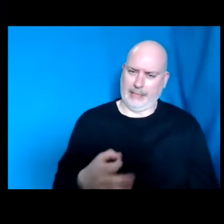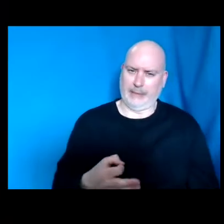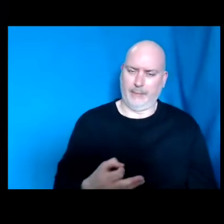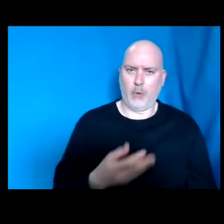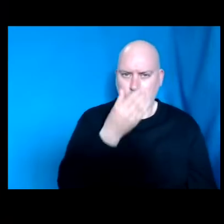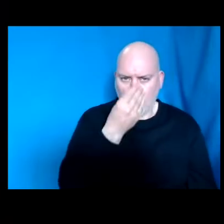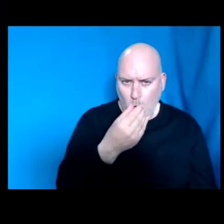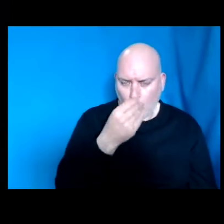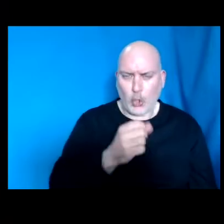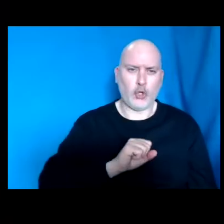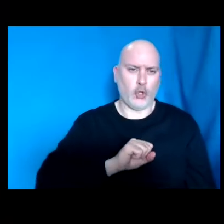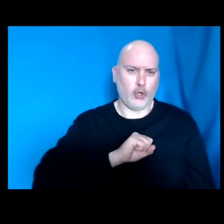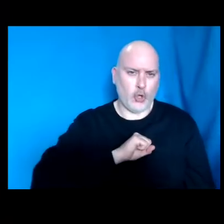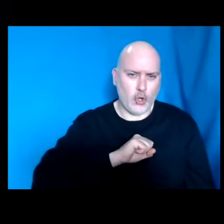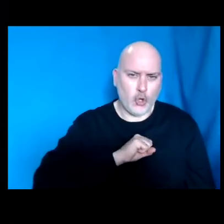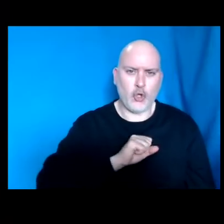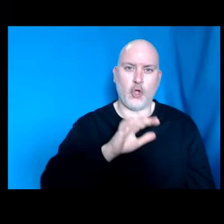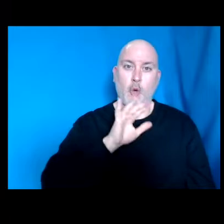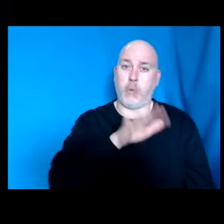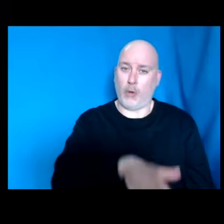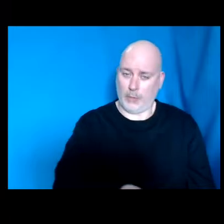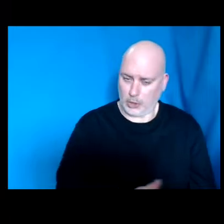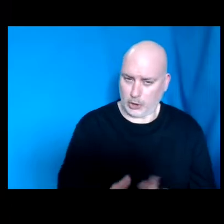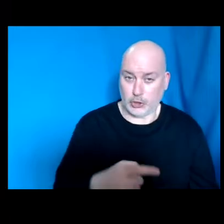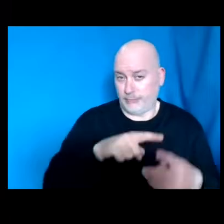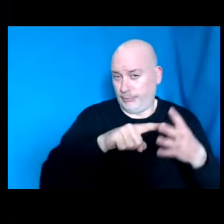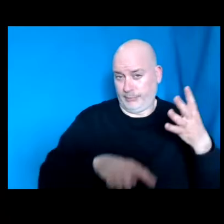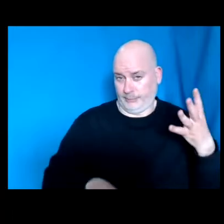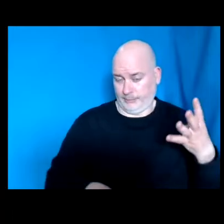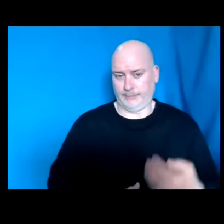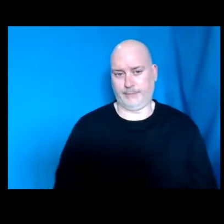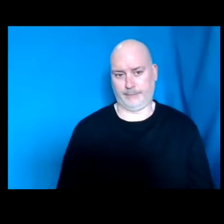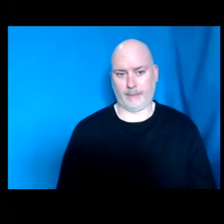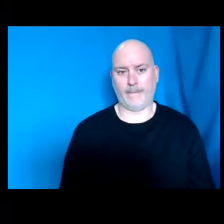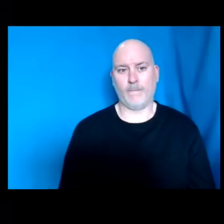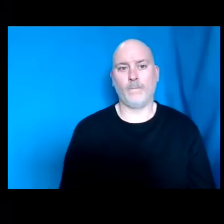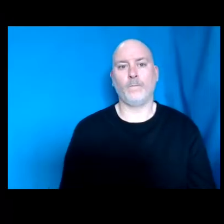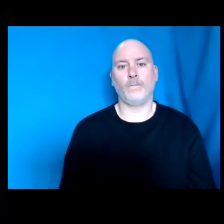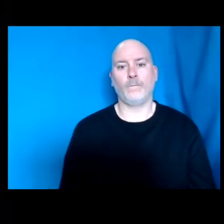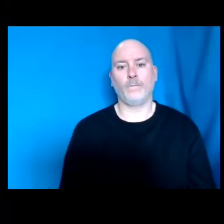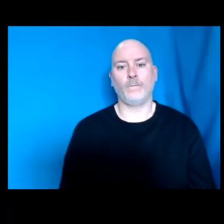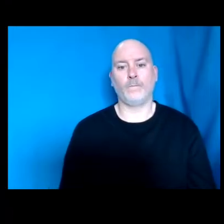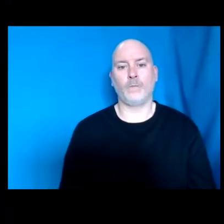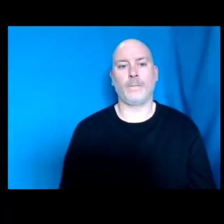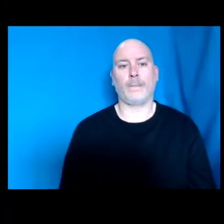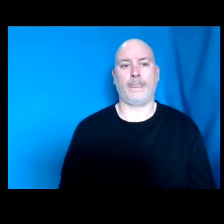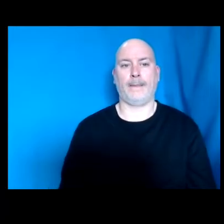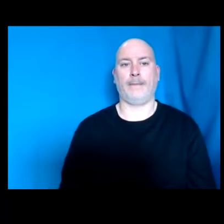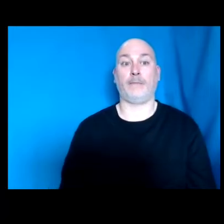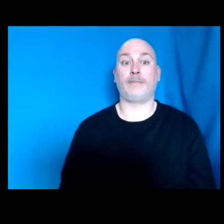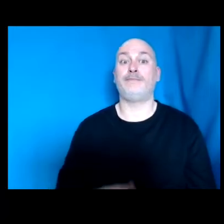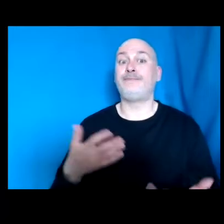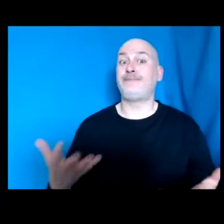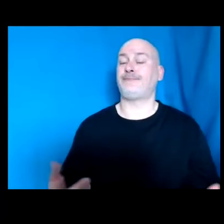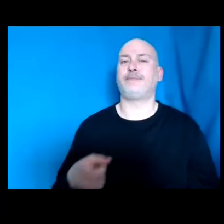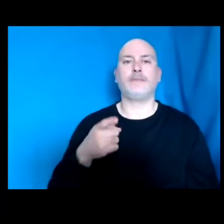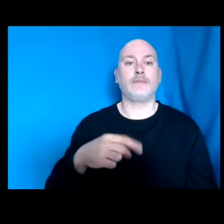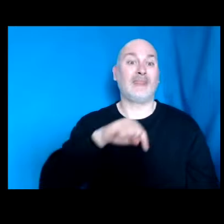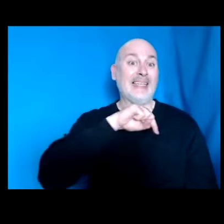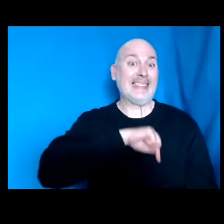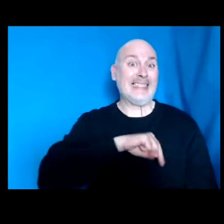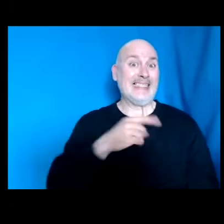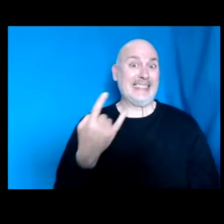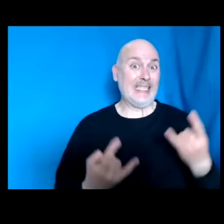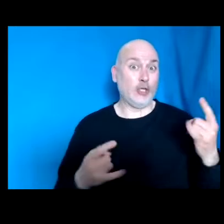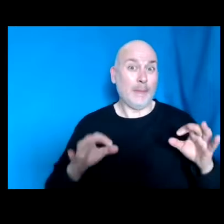tos, los vómitos, entre ellos. Por definición, ¿qué síntomas va a provocar